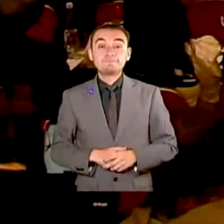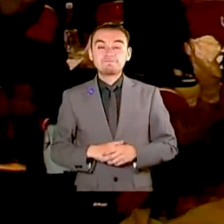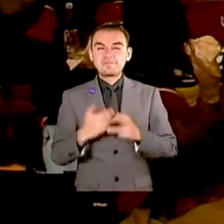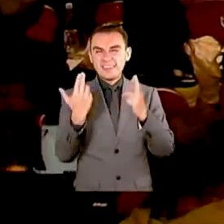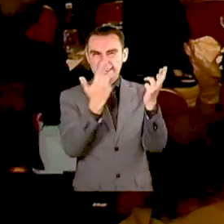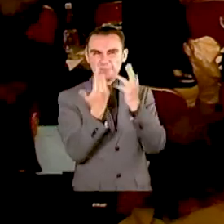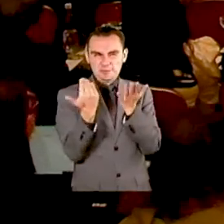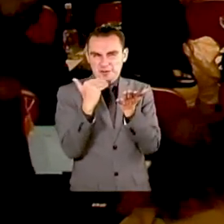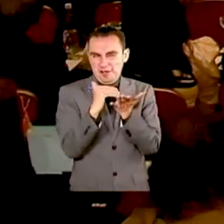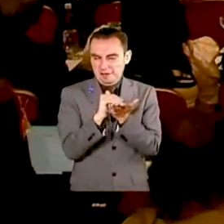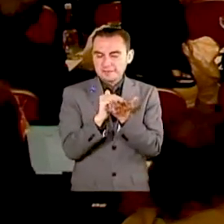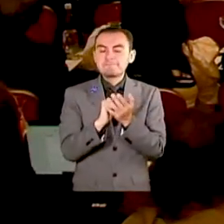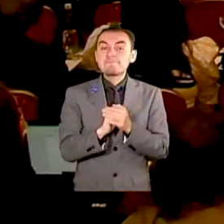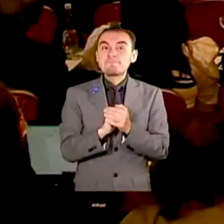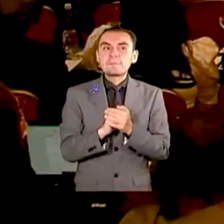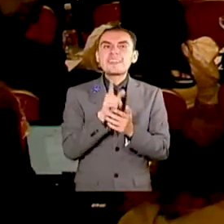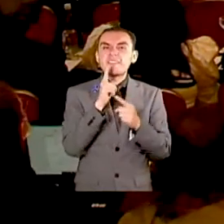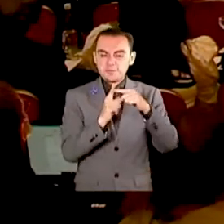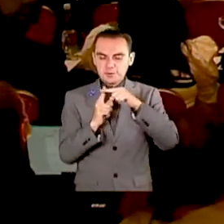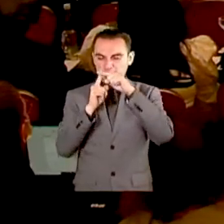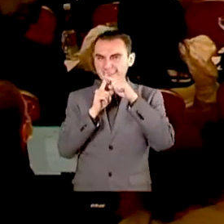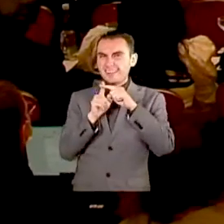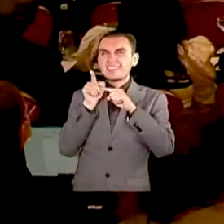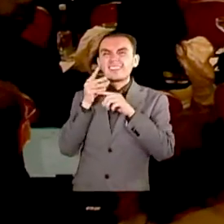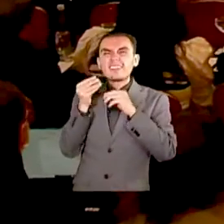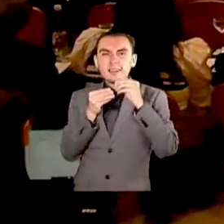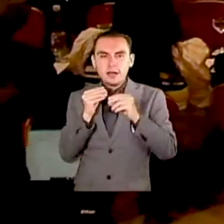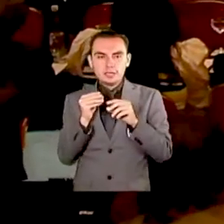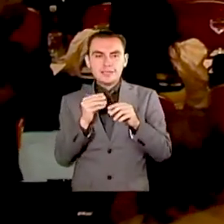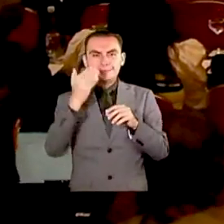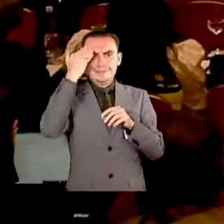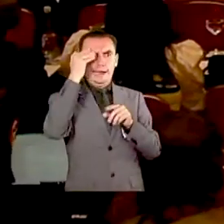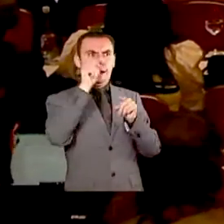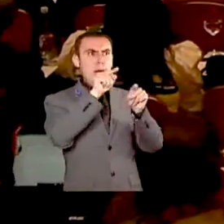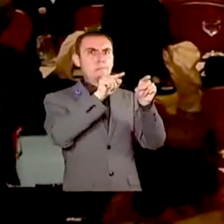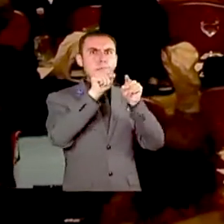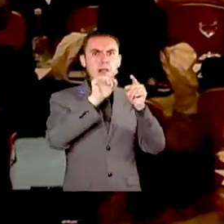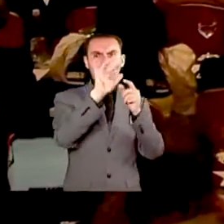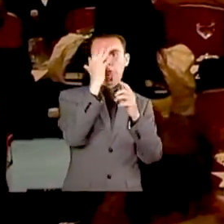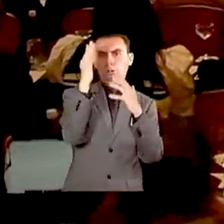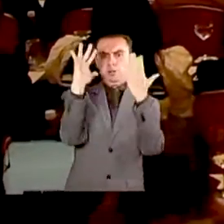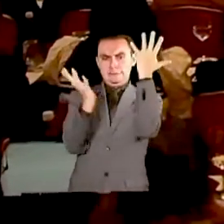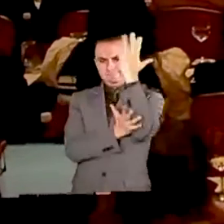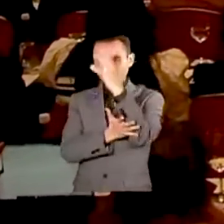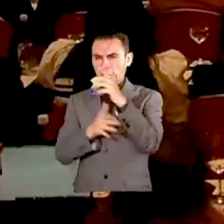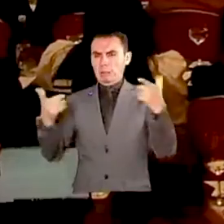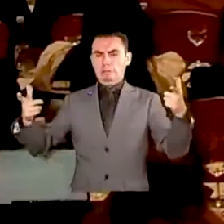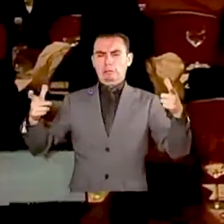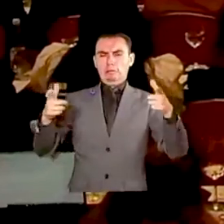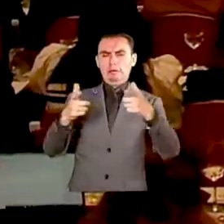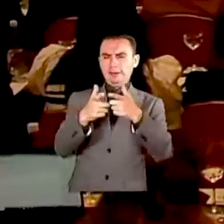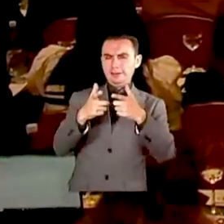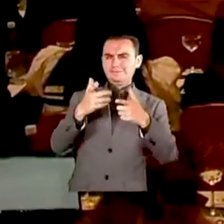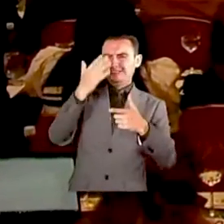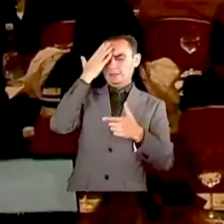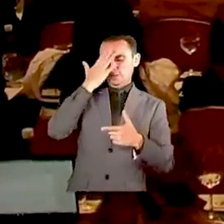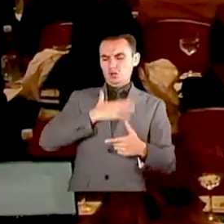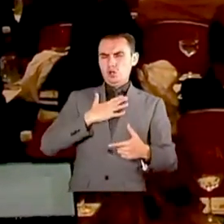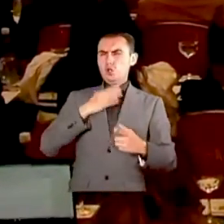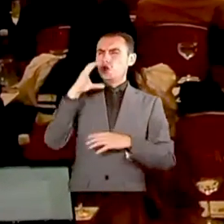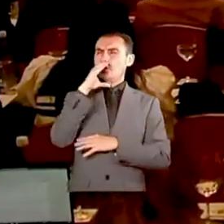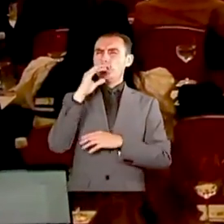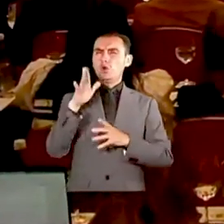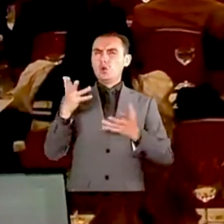Repito la pregunta, ¿qué está haciendo la Procuraduría para evitar que el flagelo de la deforestación siga acabando con nuestra selva